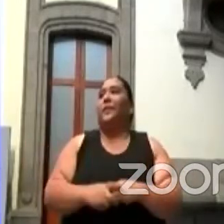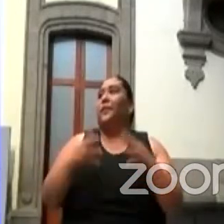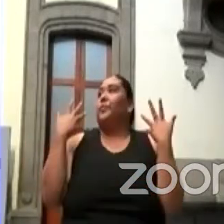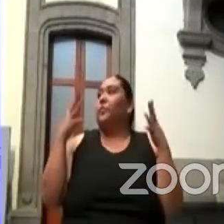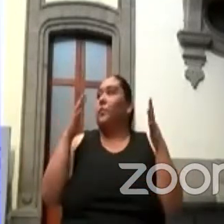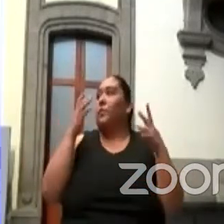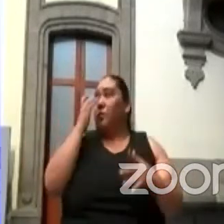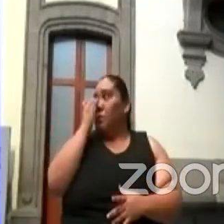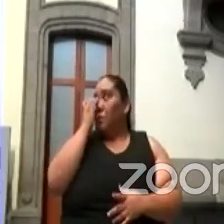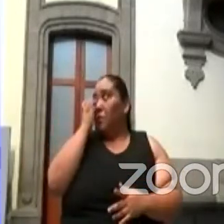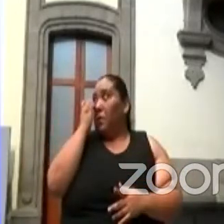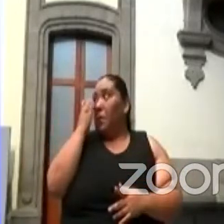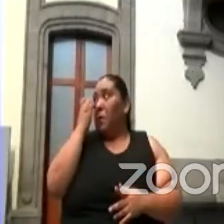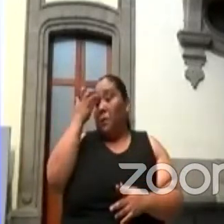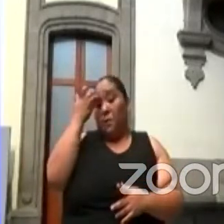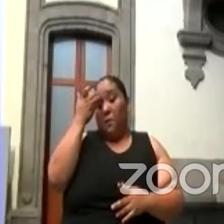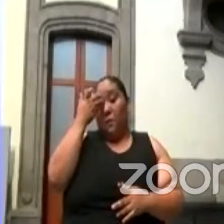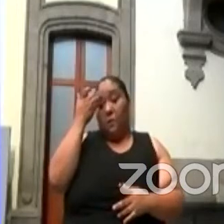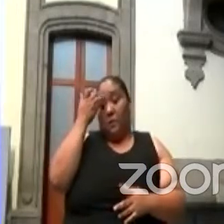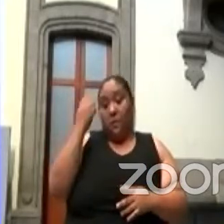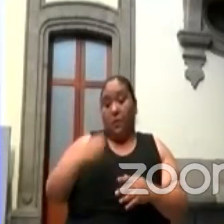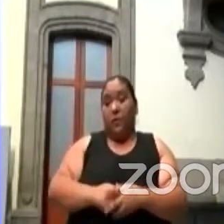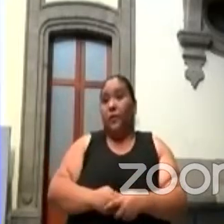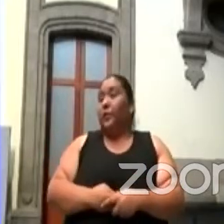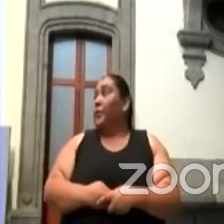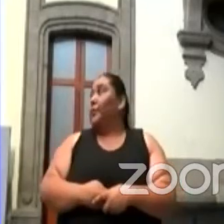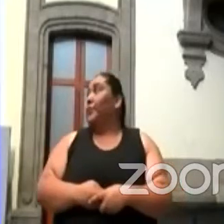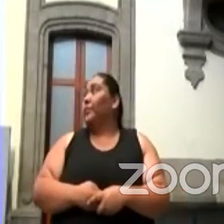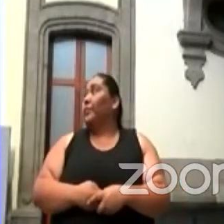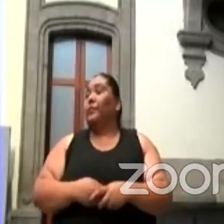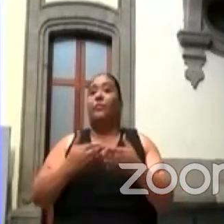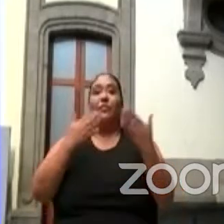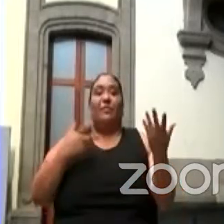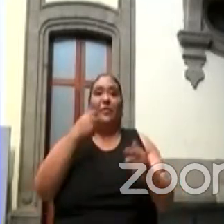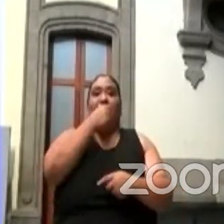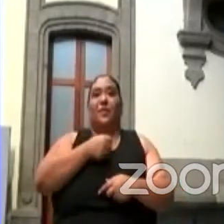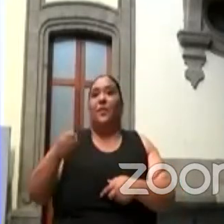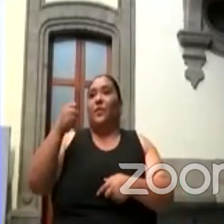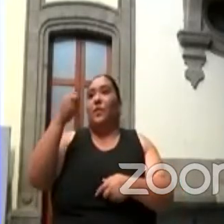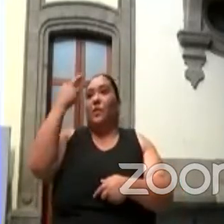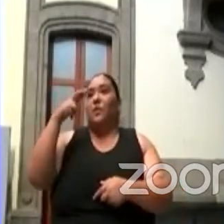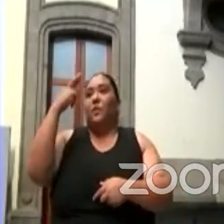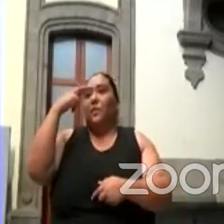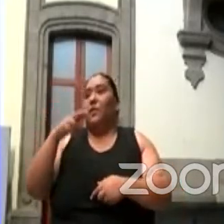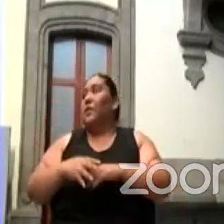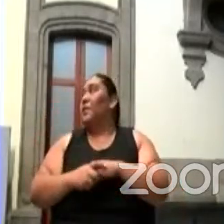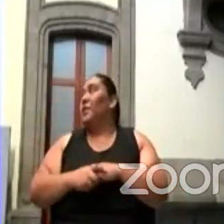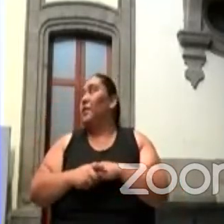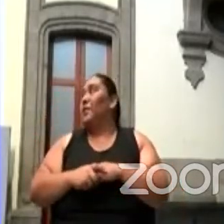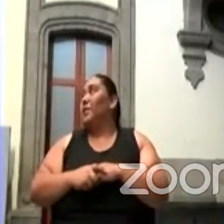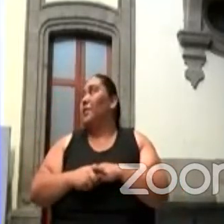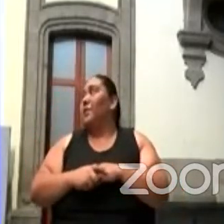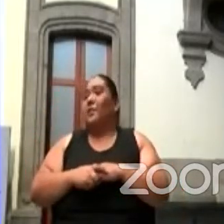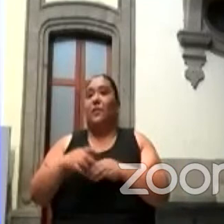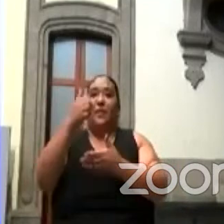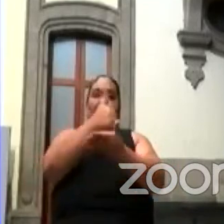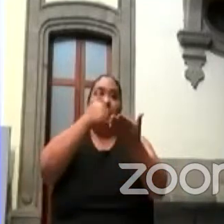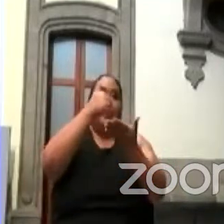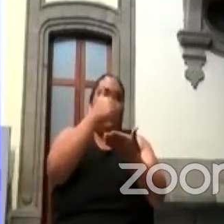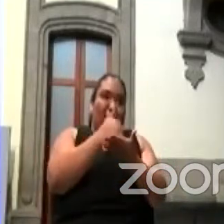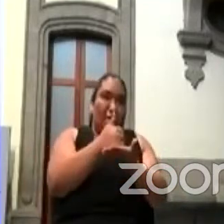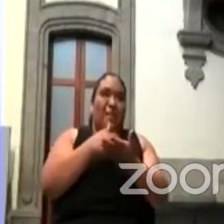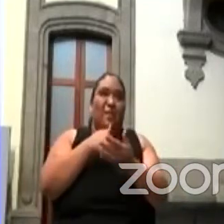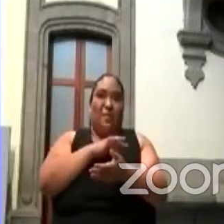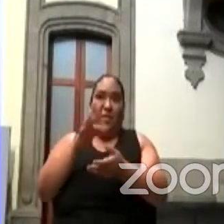Pues, sin más preámbulo, le voy a pasar la voz a Ruth y además nuestra ciudad anfitriona para que nos